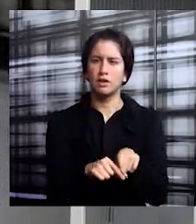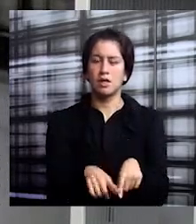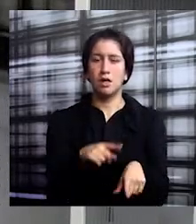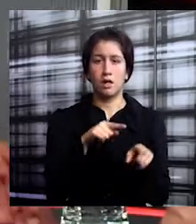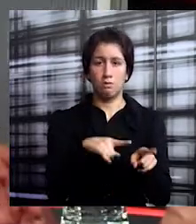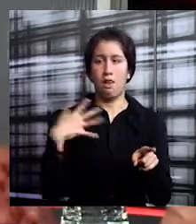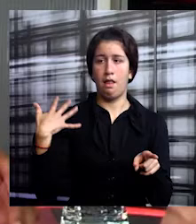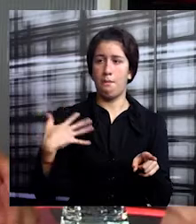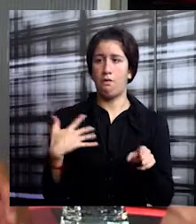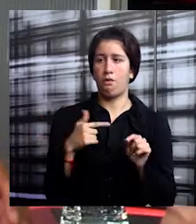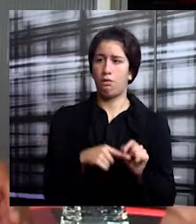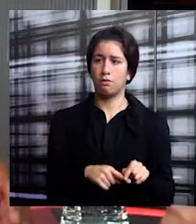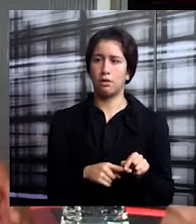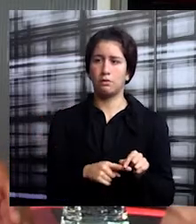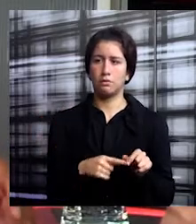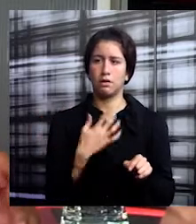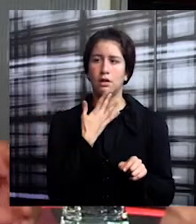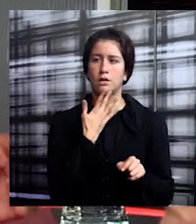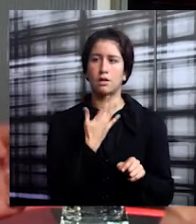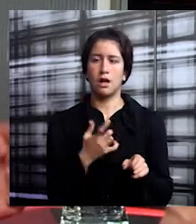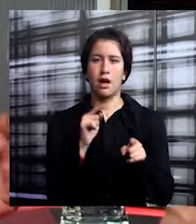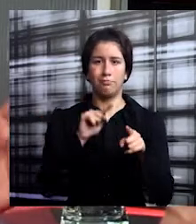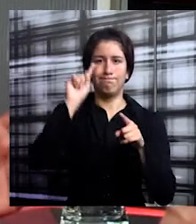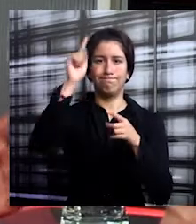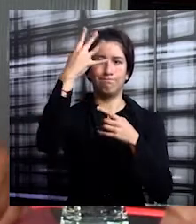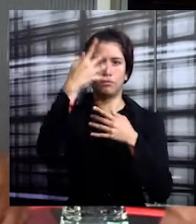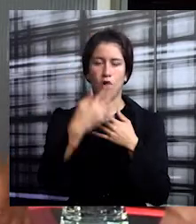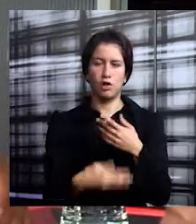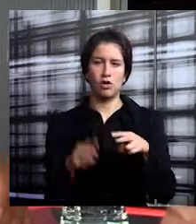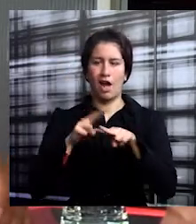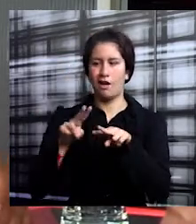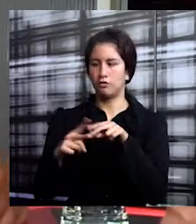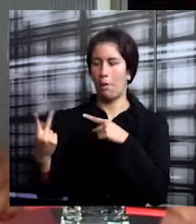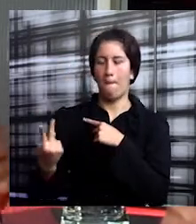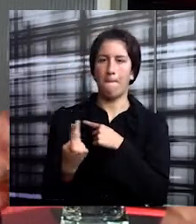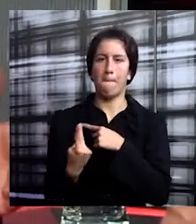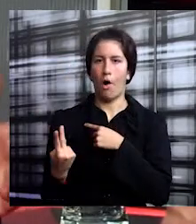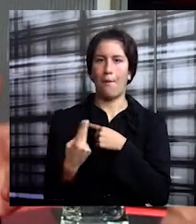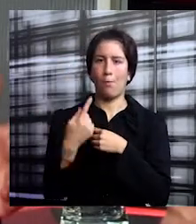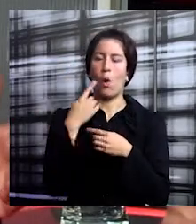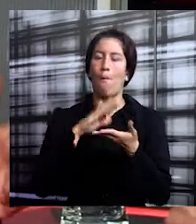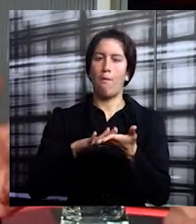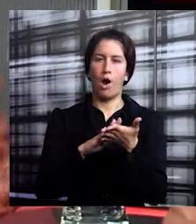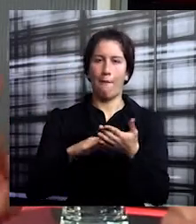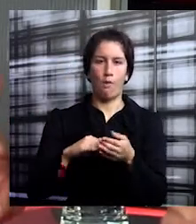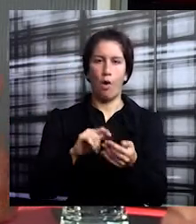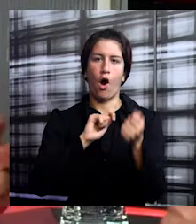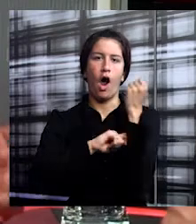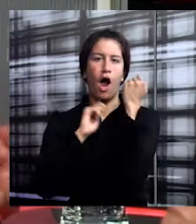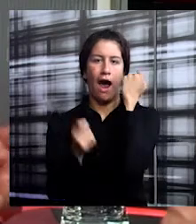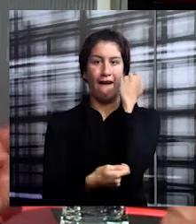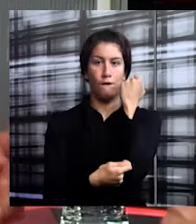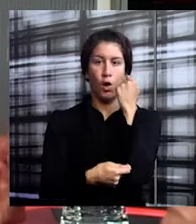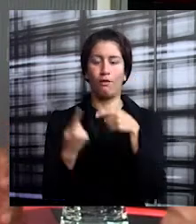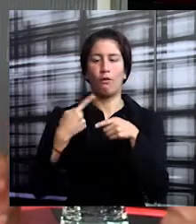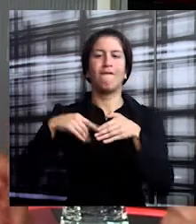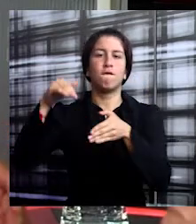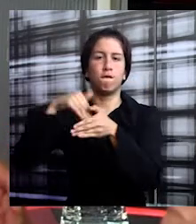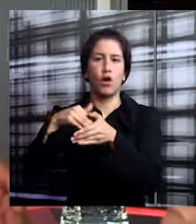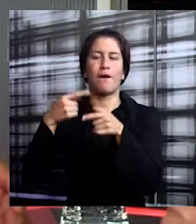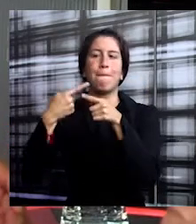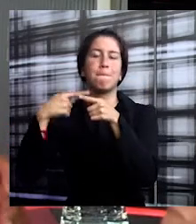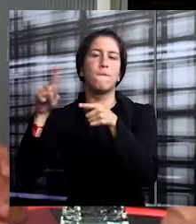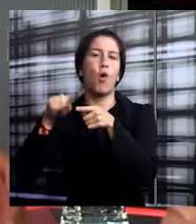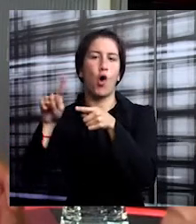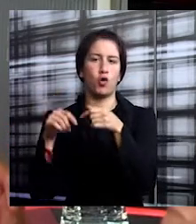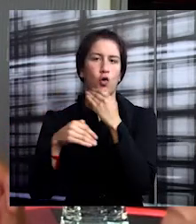importancia de Best Lawyers es que se trata de un ranking hecho por los pares, o sea, son los abogados que votan por otros abogados en